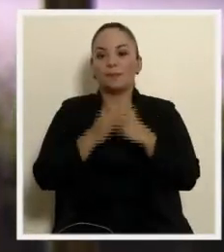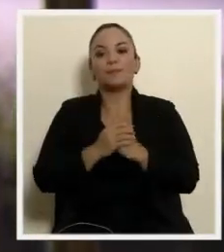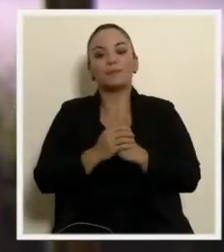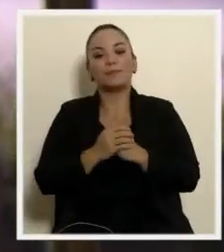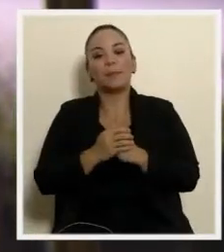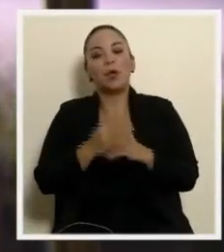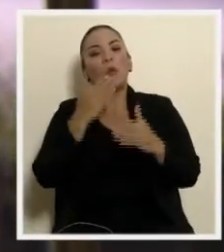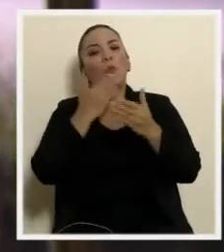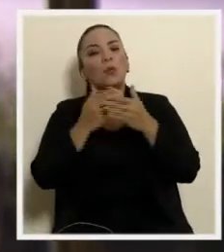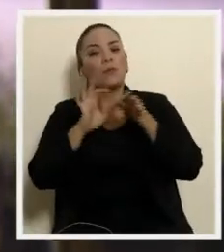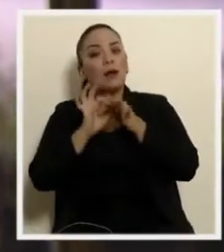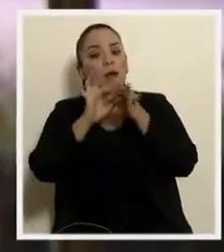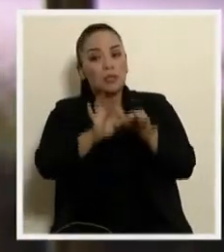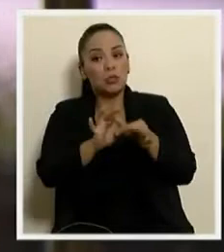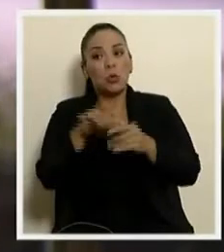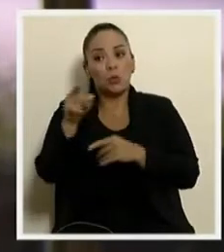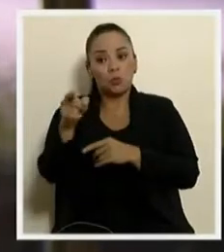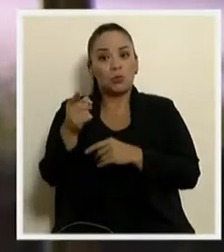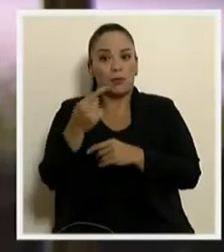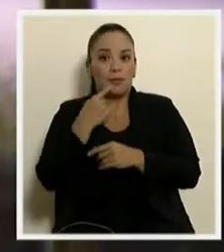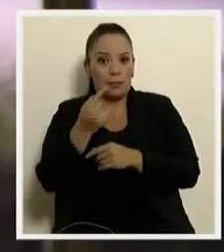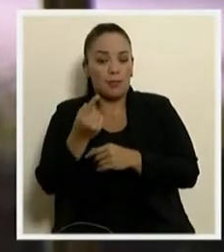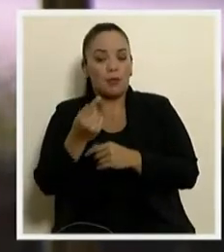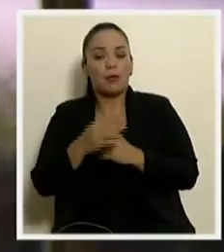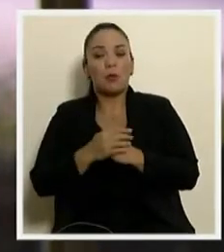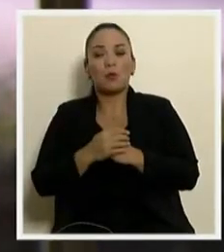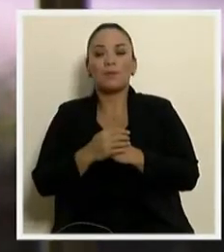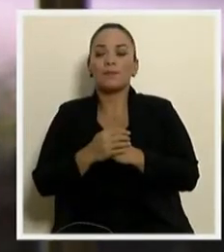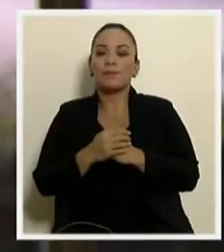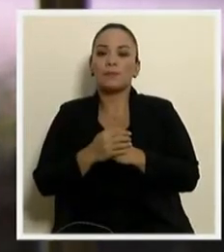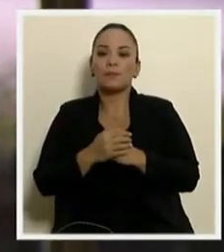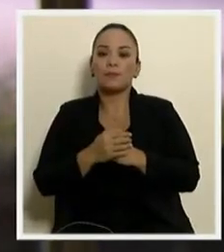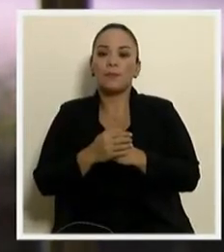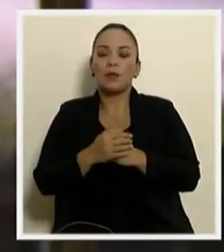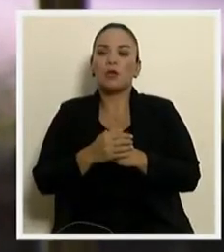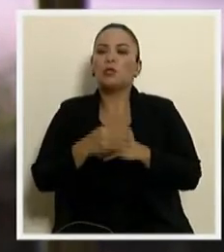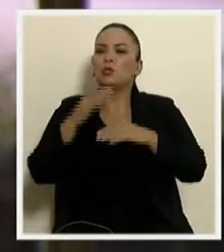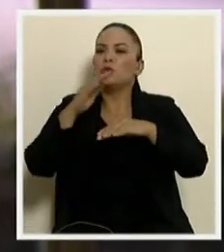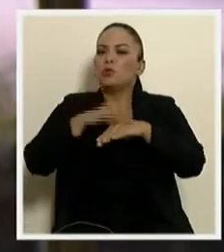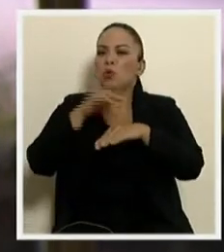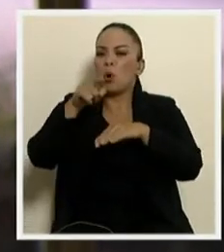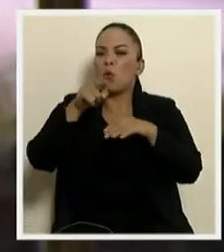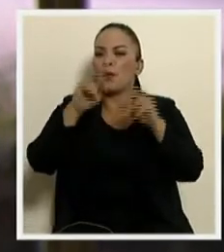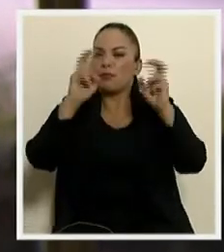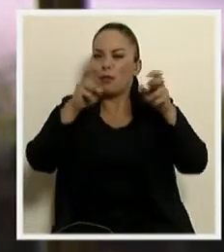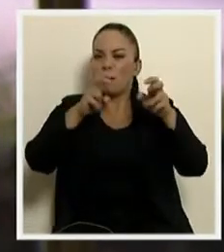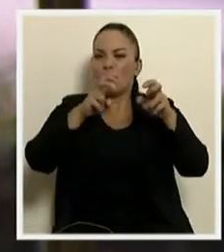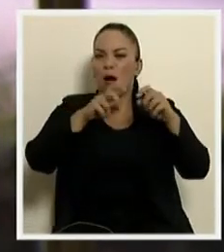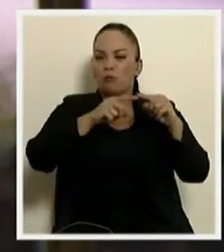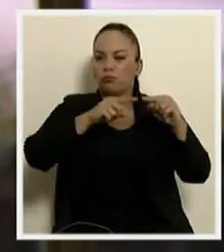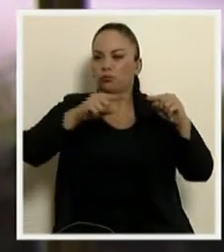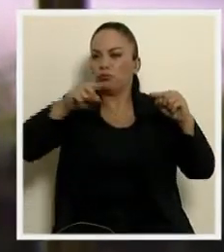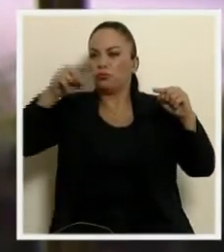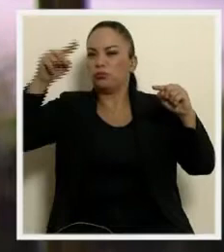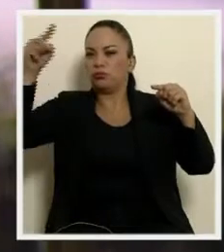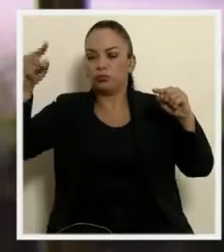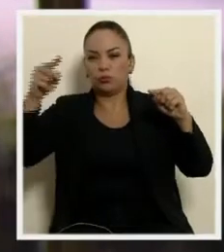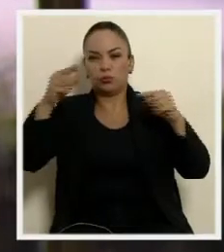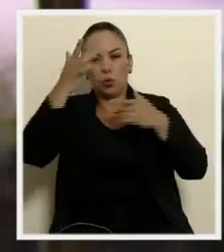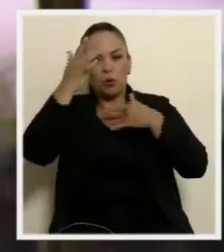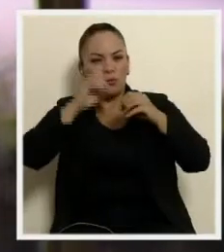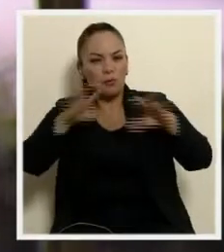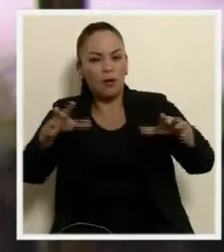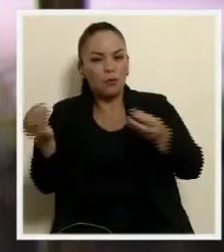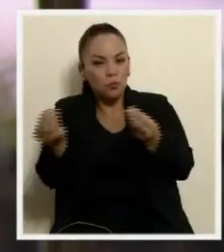el marco de las aseveraciones que usted acaba de hacer sobre el crecimiento tan acelerado que hay de contagios en estos